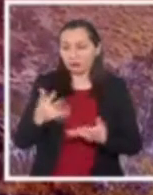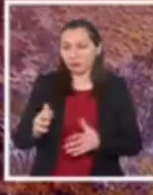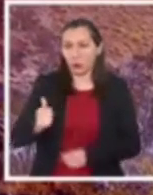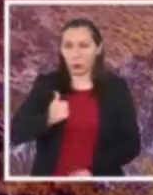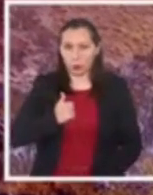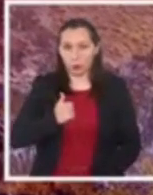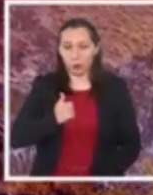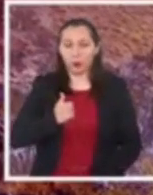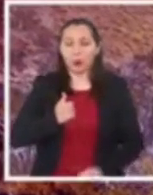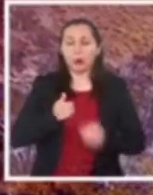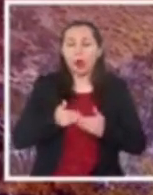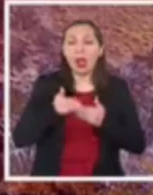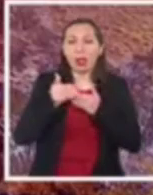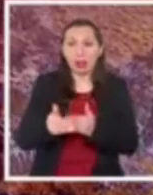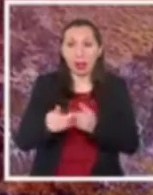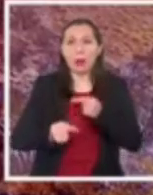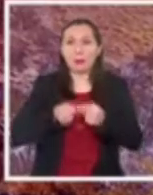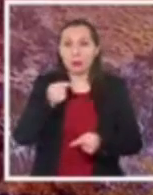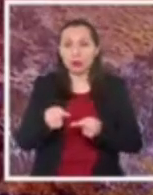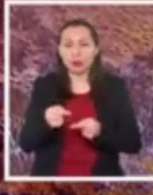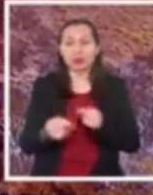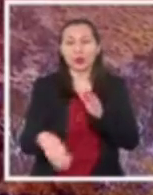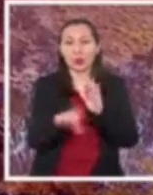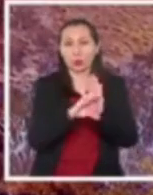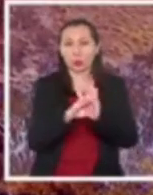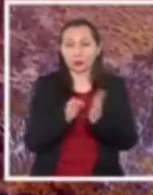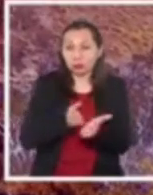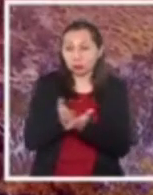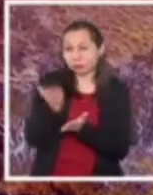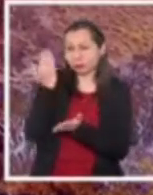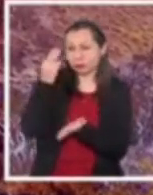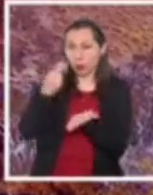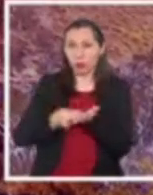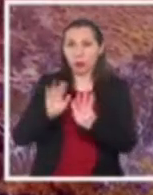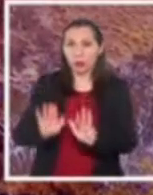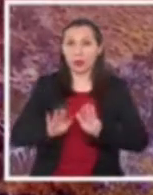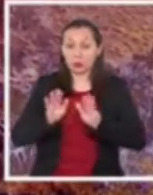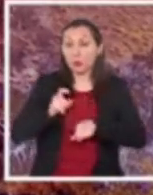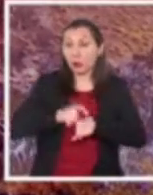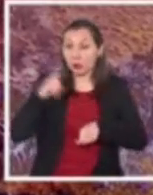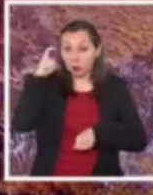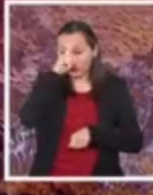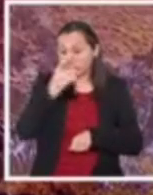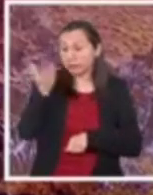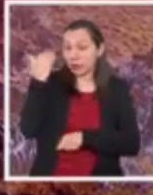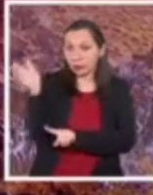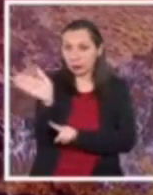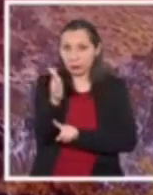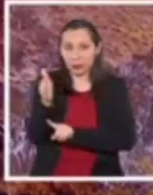ha cumplido una nueva etapa del proceso Constituyente iniciado en 2019 en momentos difíciles para nuestra